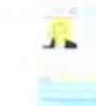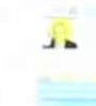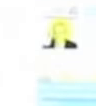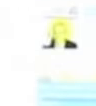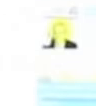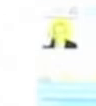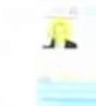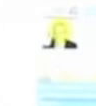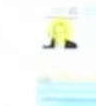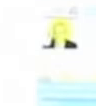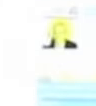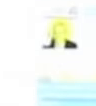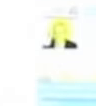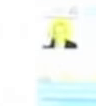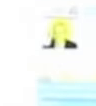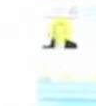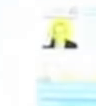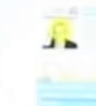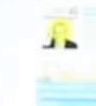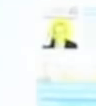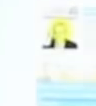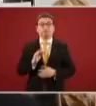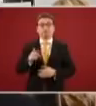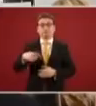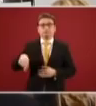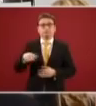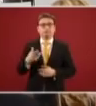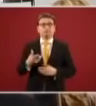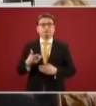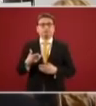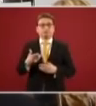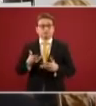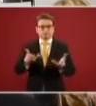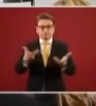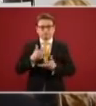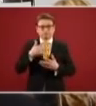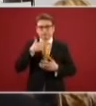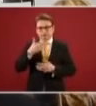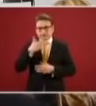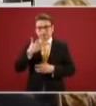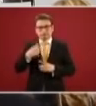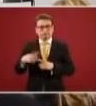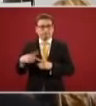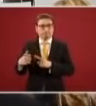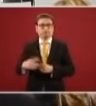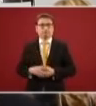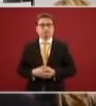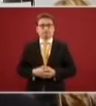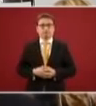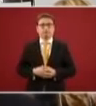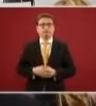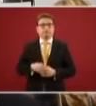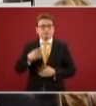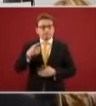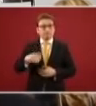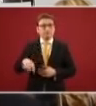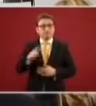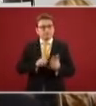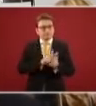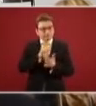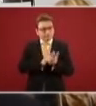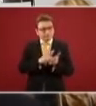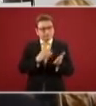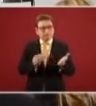recientemente. Bueno, lo he escuchado varias veces decirlo. Y esto, de acuerdo al reporte del Instituto